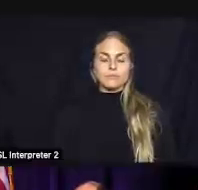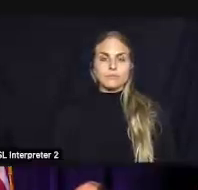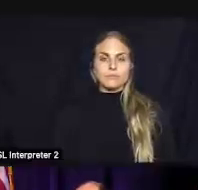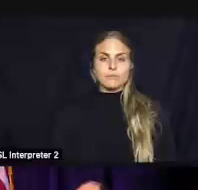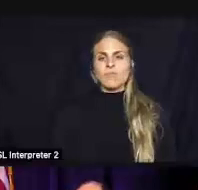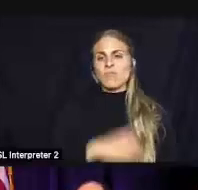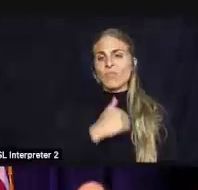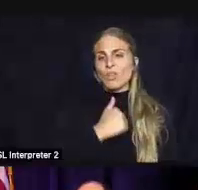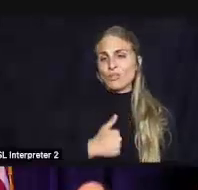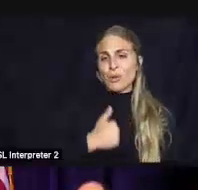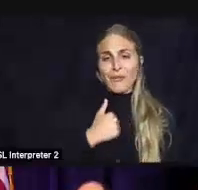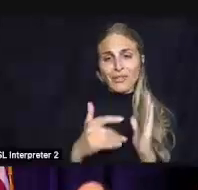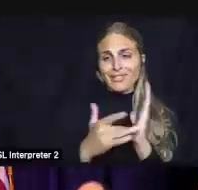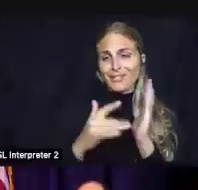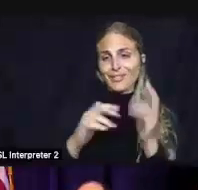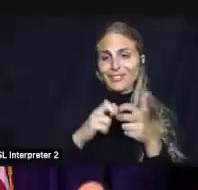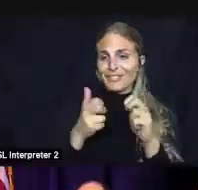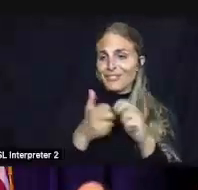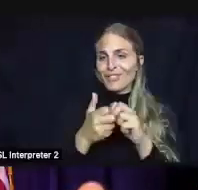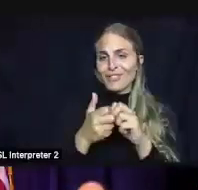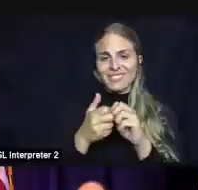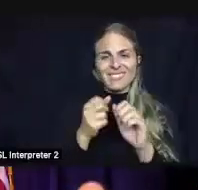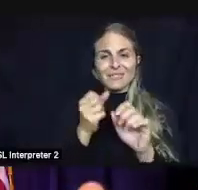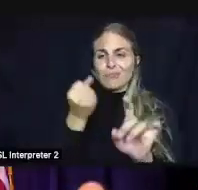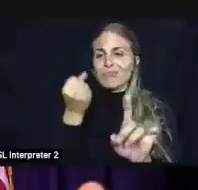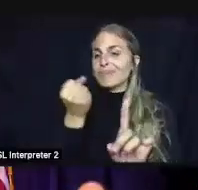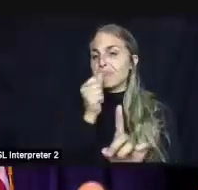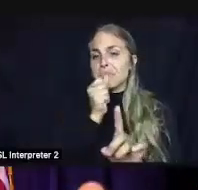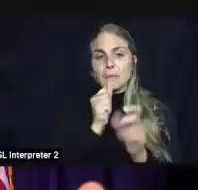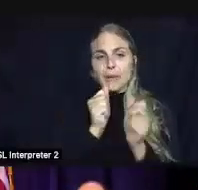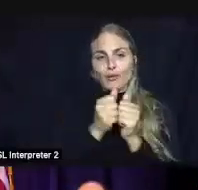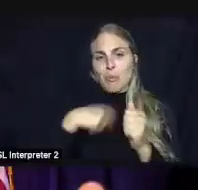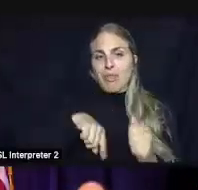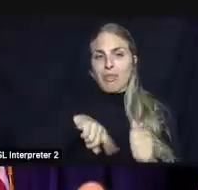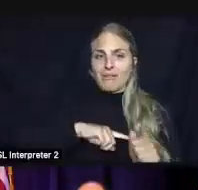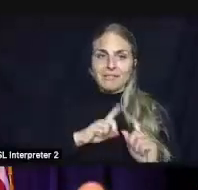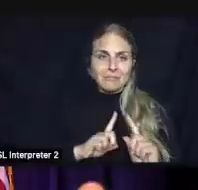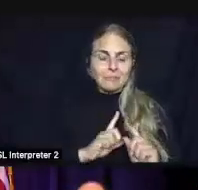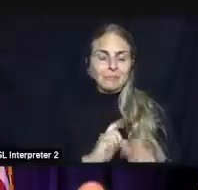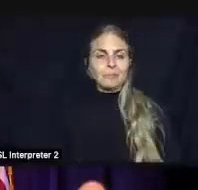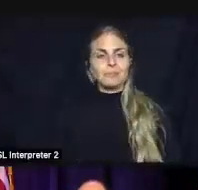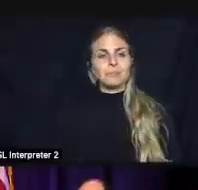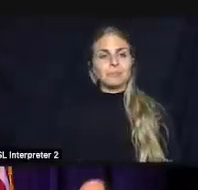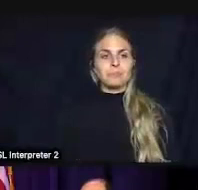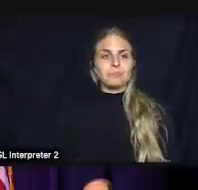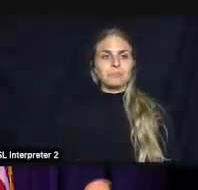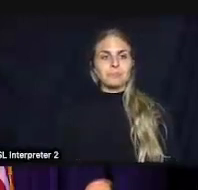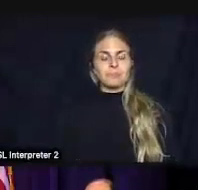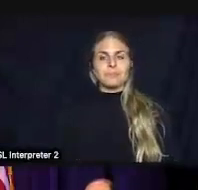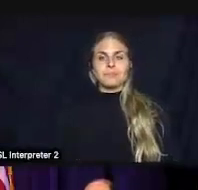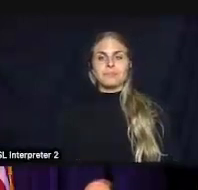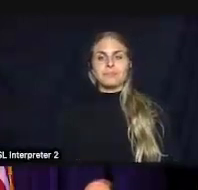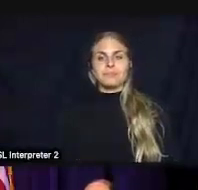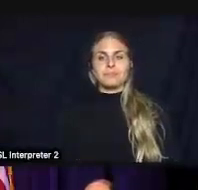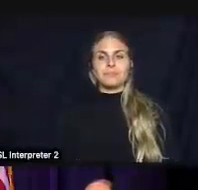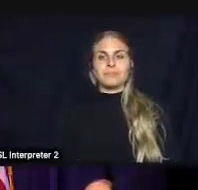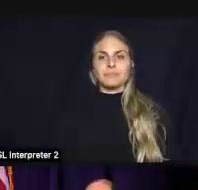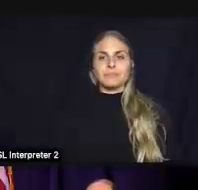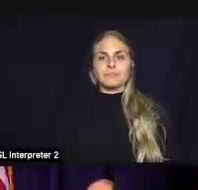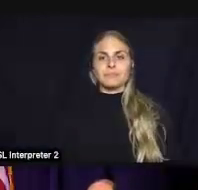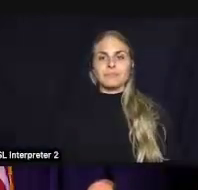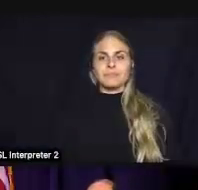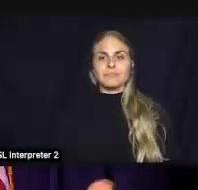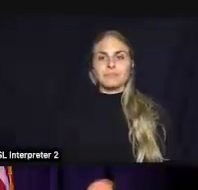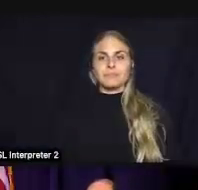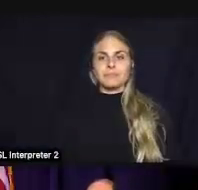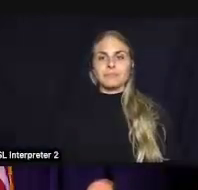Sorry for the technical difficulties. Please give Disculpe us one moment. Disculpe las dificultades técnicas. Paciencia, por favor, un momento.